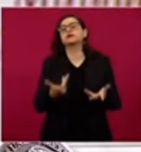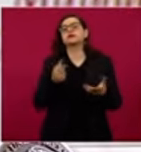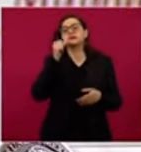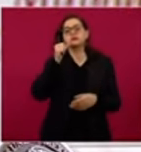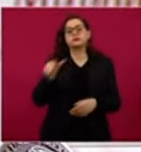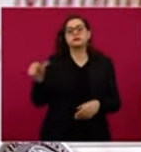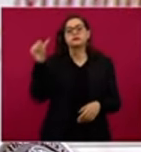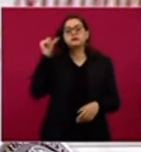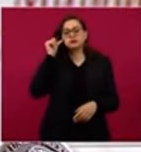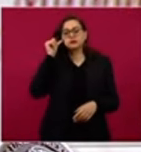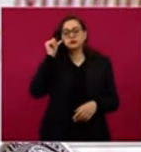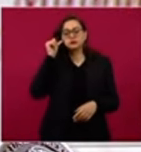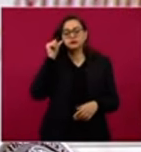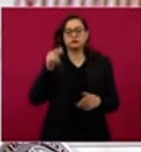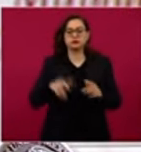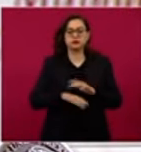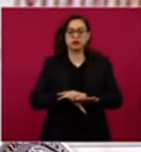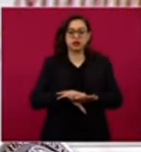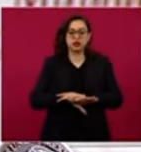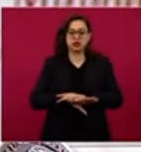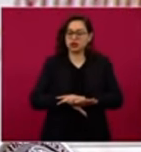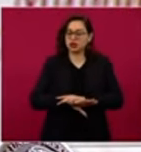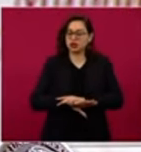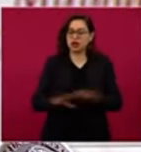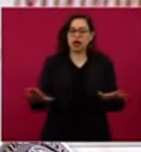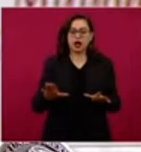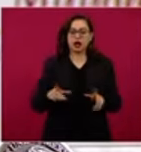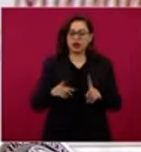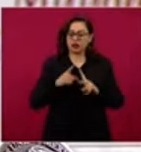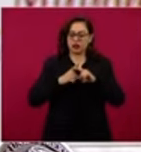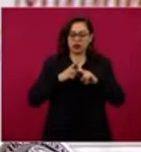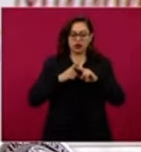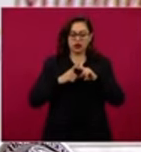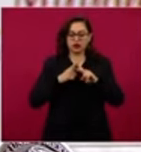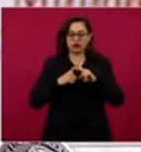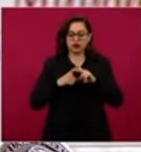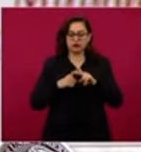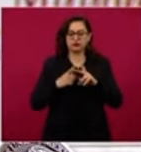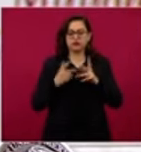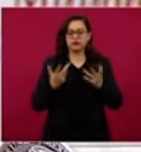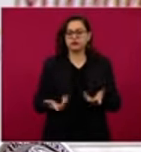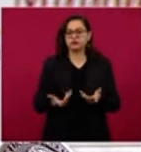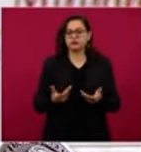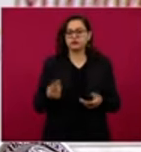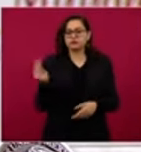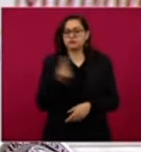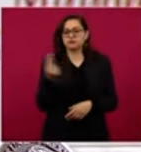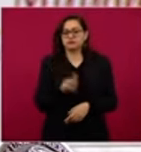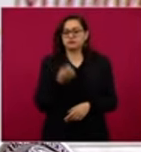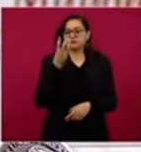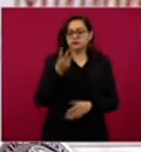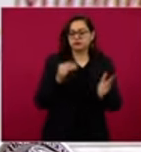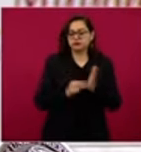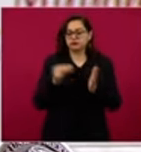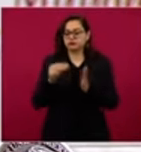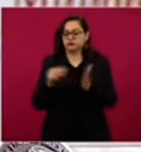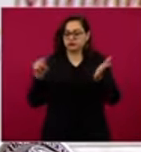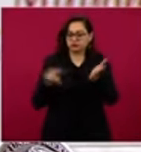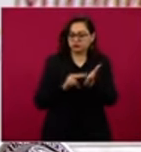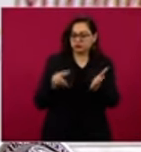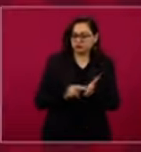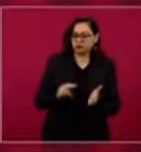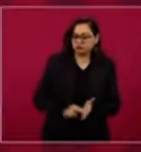porque ya se reunió el requisito del legal de los pocos más de 3 millones de firmas que han sido